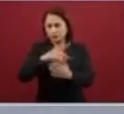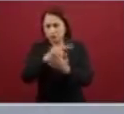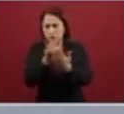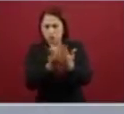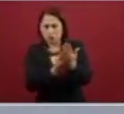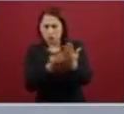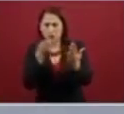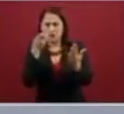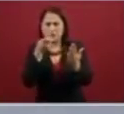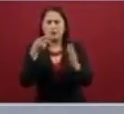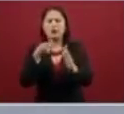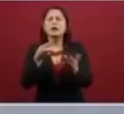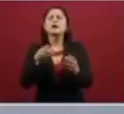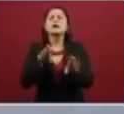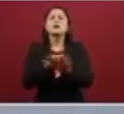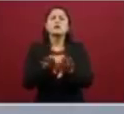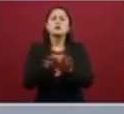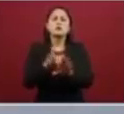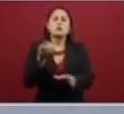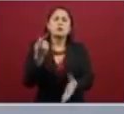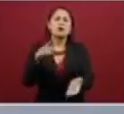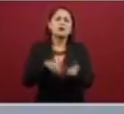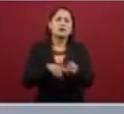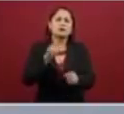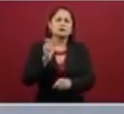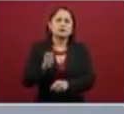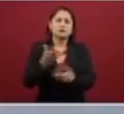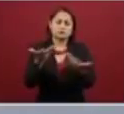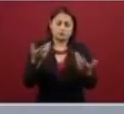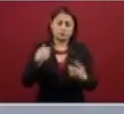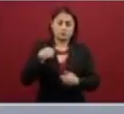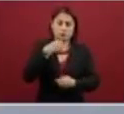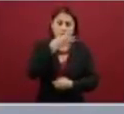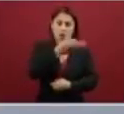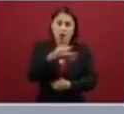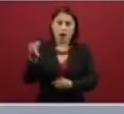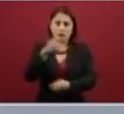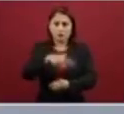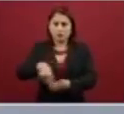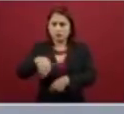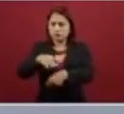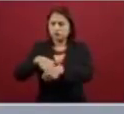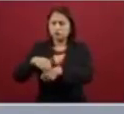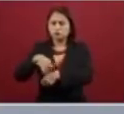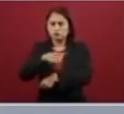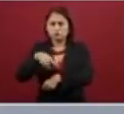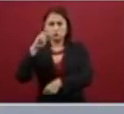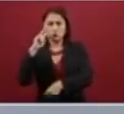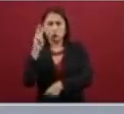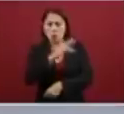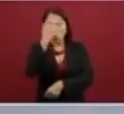les invito a todos a conocerlo y a evaluarlo.